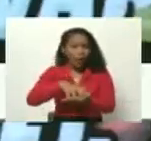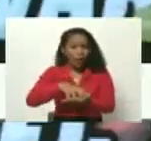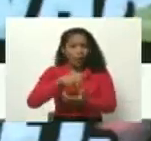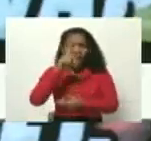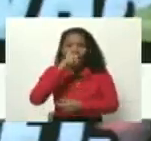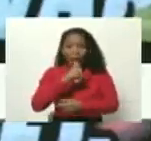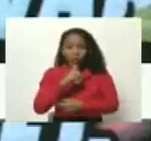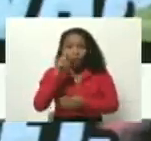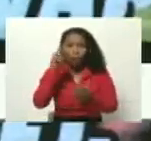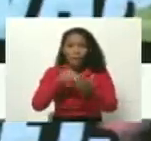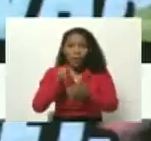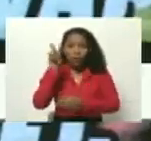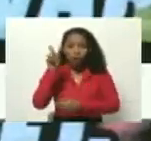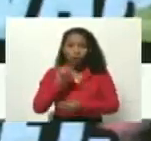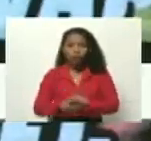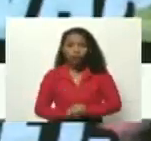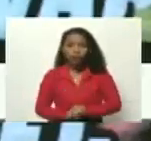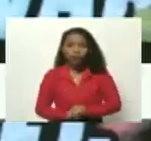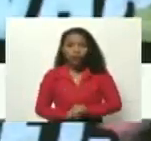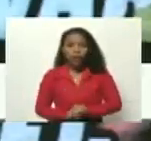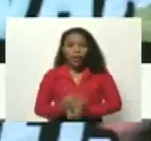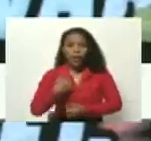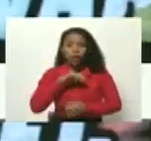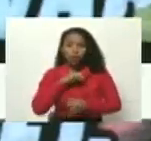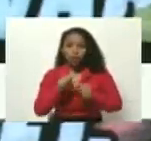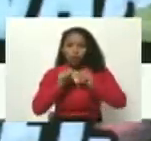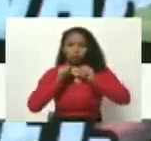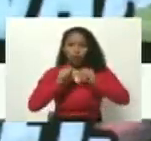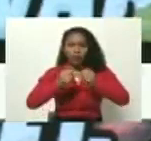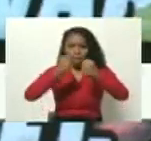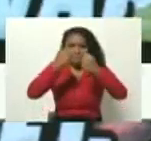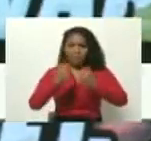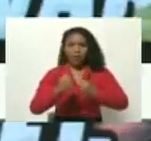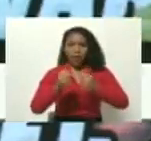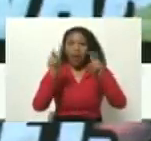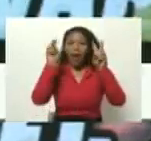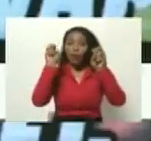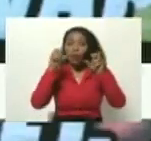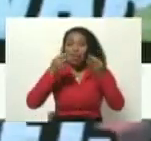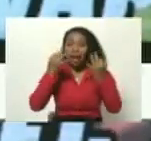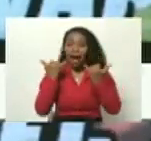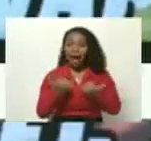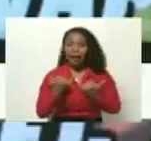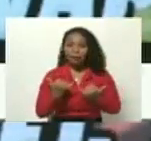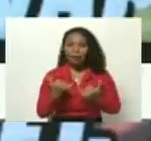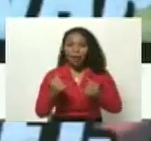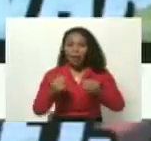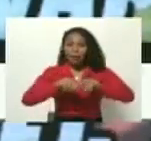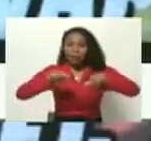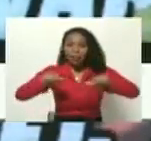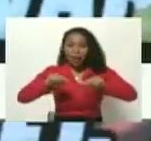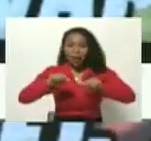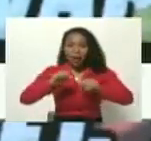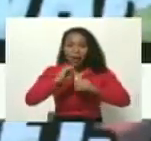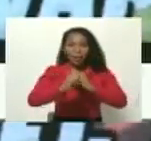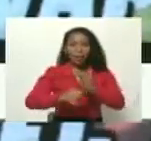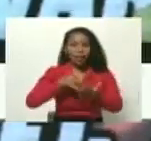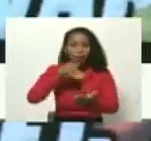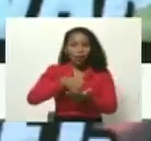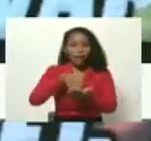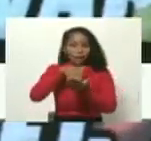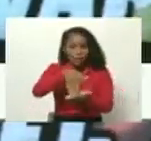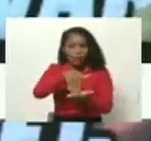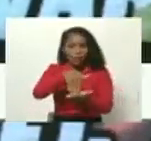año 2002. Y nos mantenemos firmes en la nueva realidad geopolítica internacional con nuestros